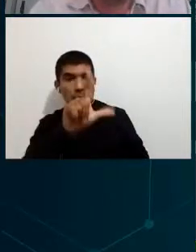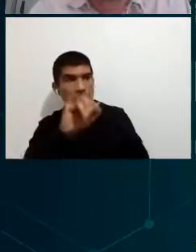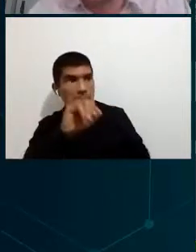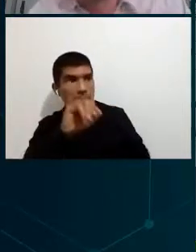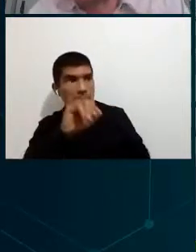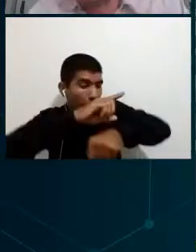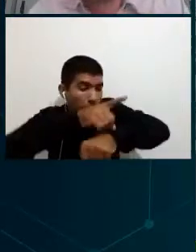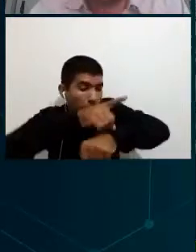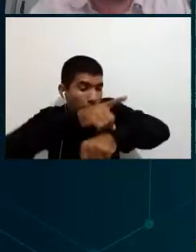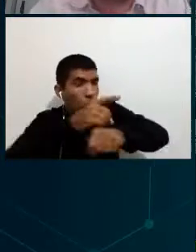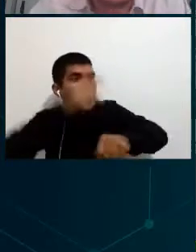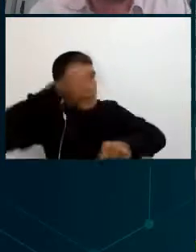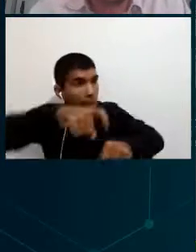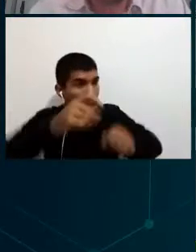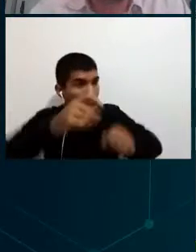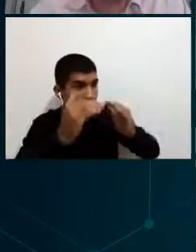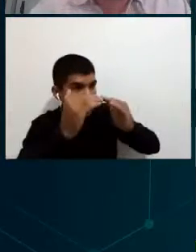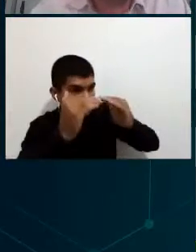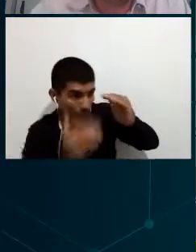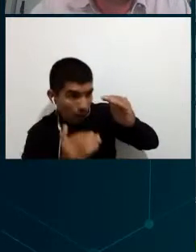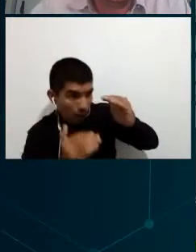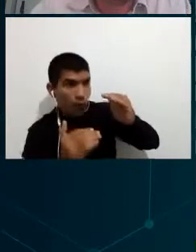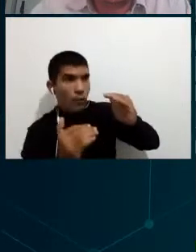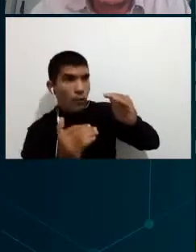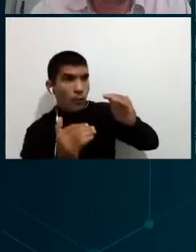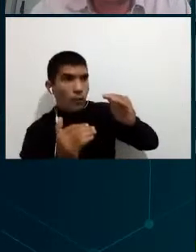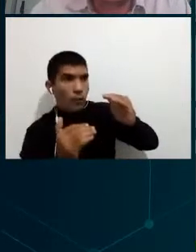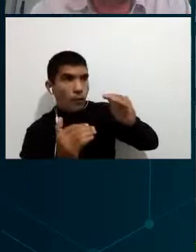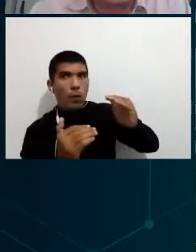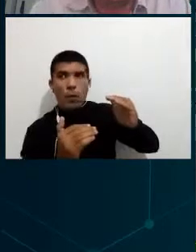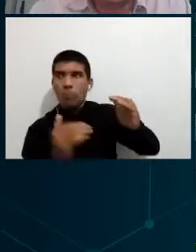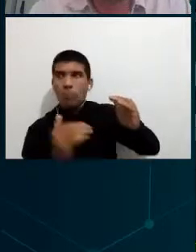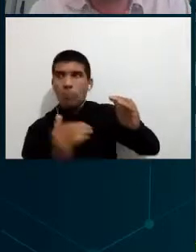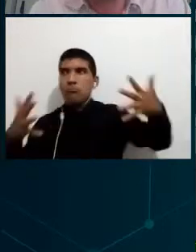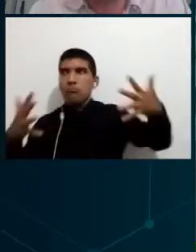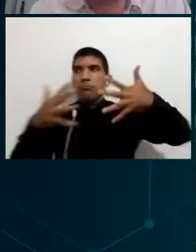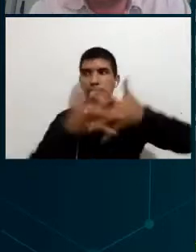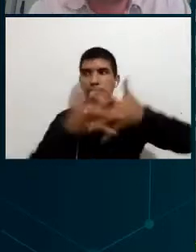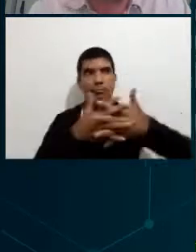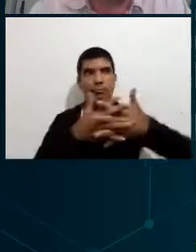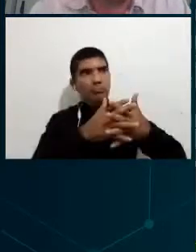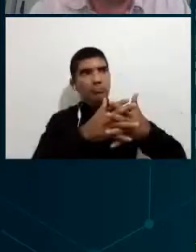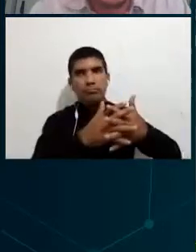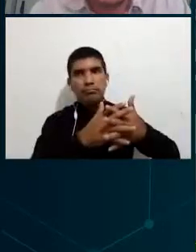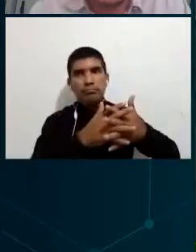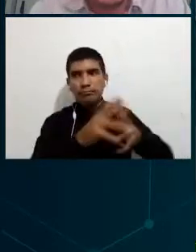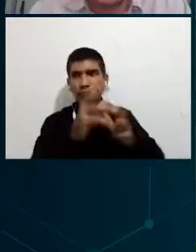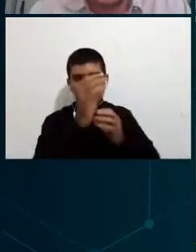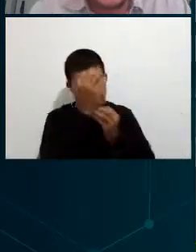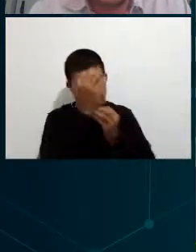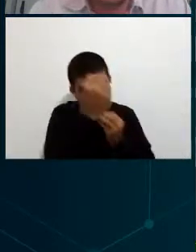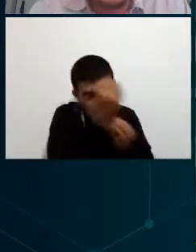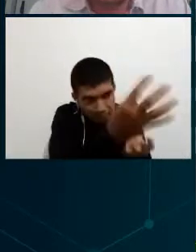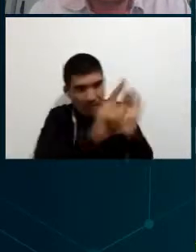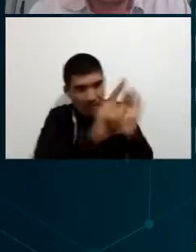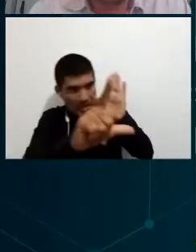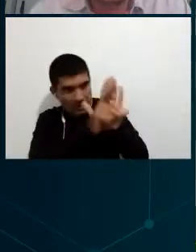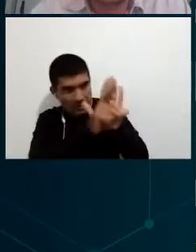opera cuando no debe operar, valga la redundancia, y tenemos disparos efectivos cuando ocurren eventos en la